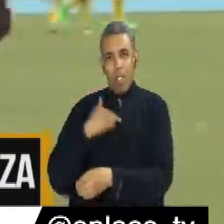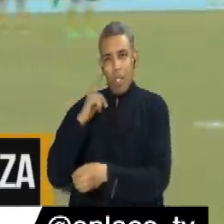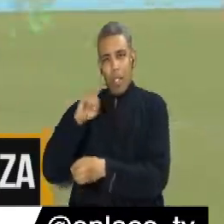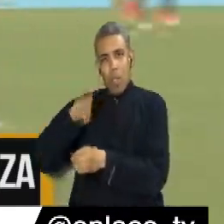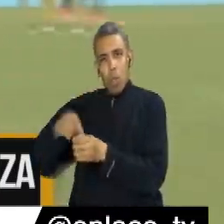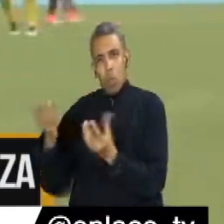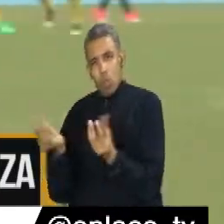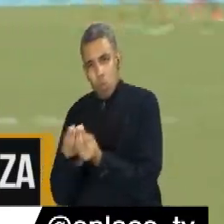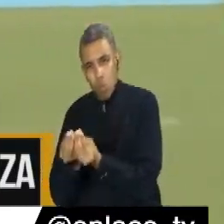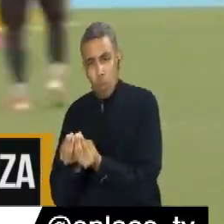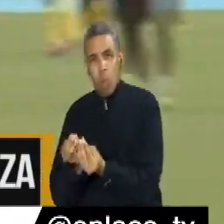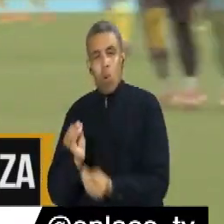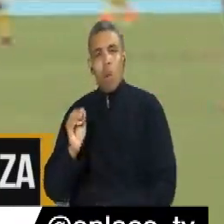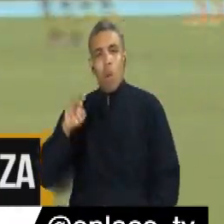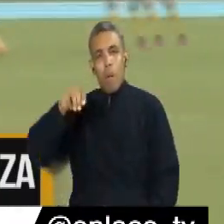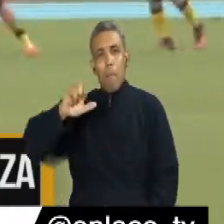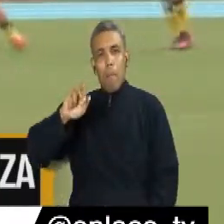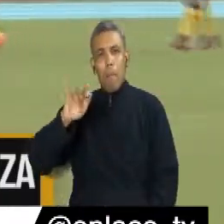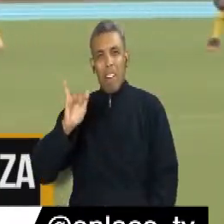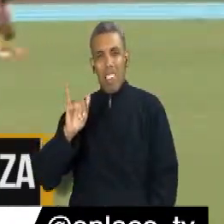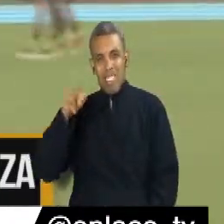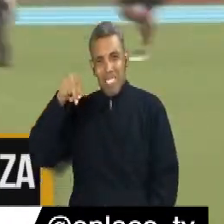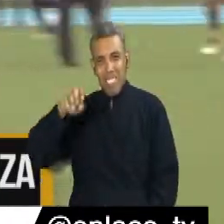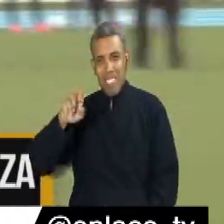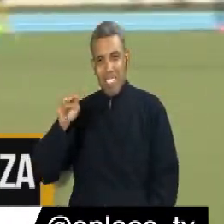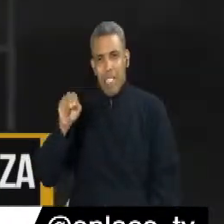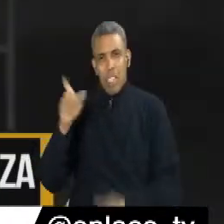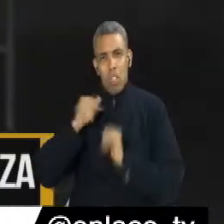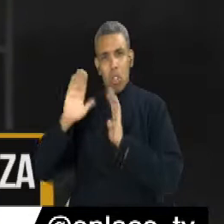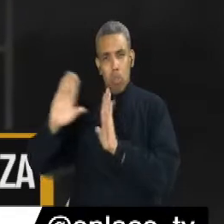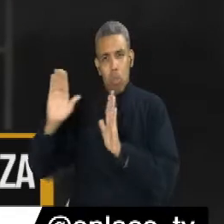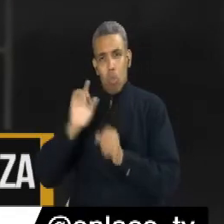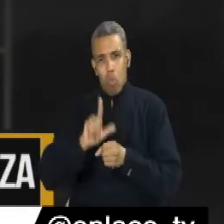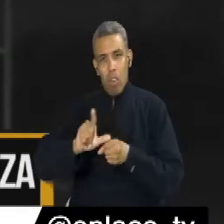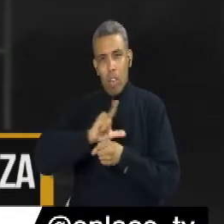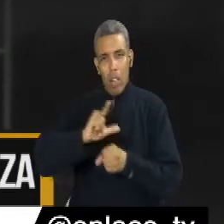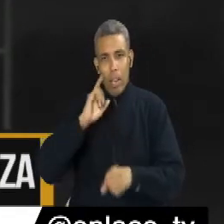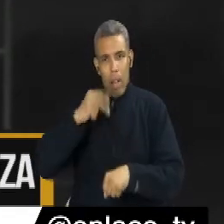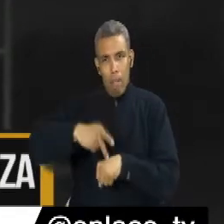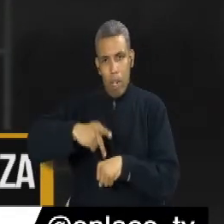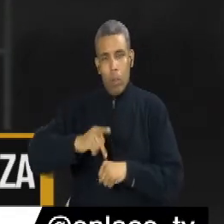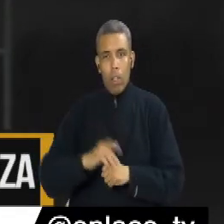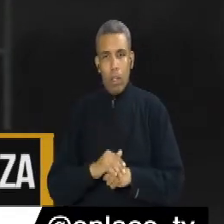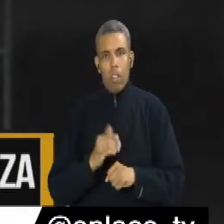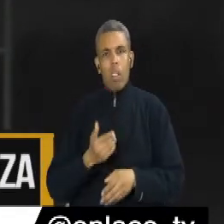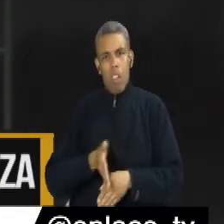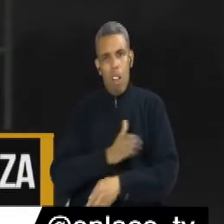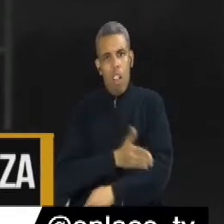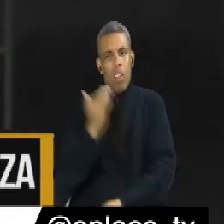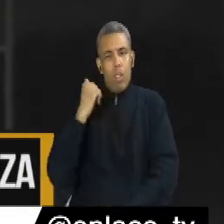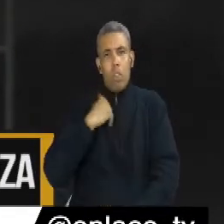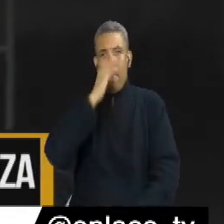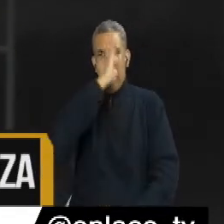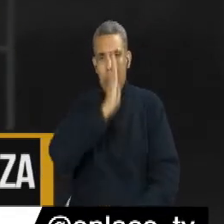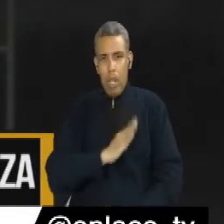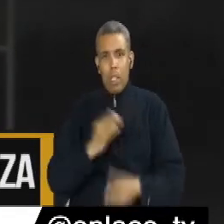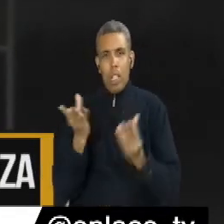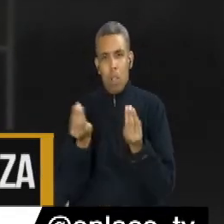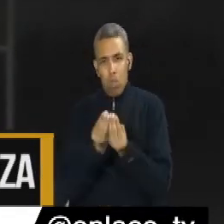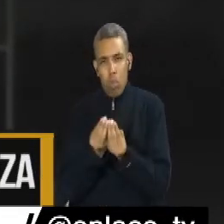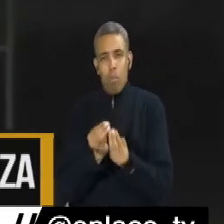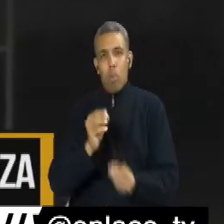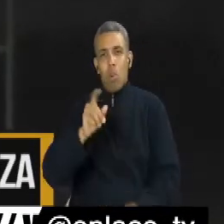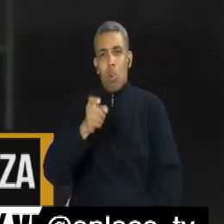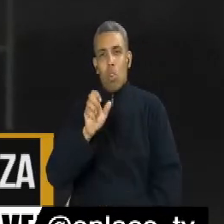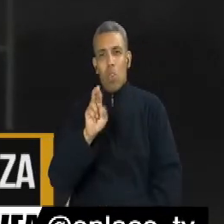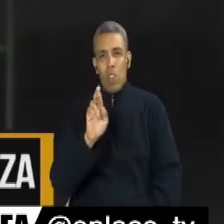en la segunda división del fútbol paraguayo. Me formé en el Brasil, pues estuve en el Grêmio de Porto Alegre. Después ahí llegué a